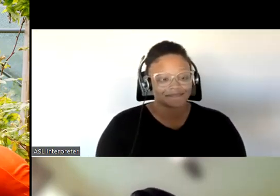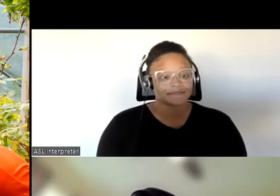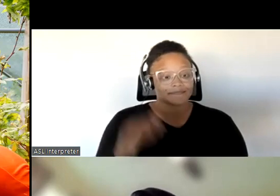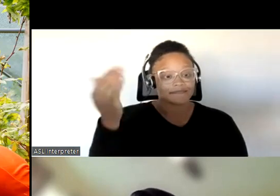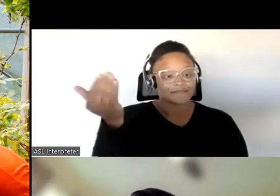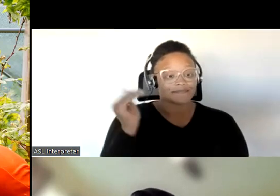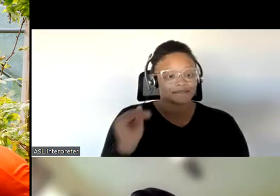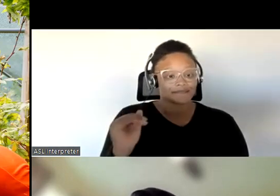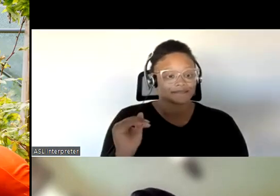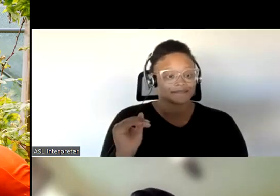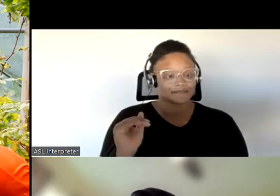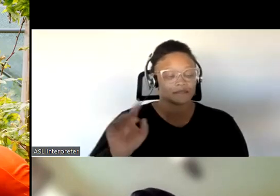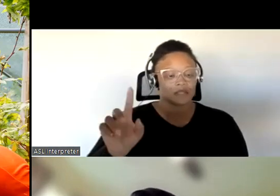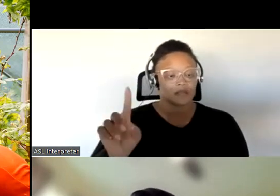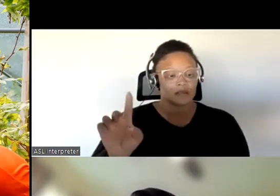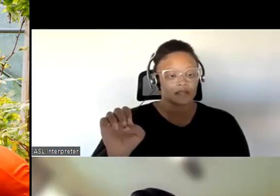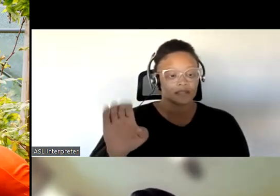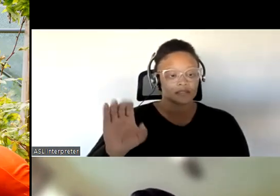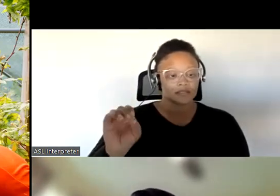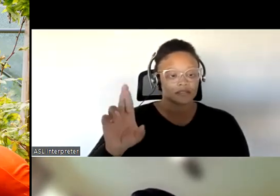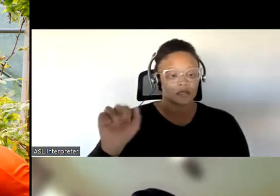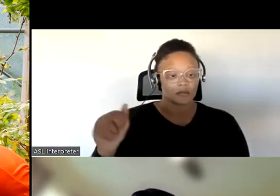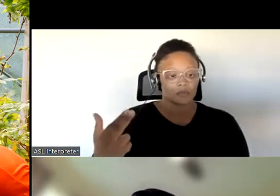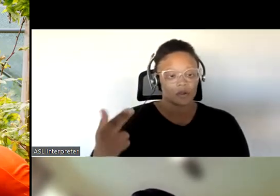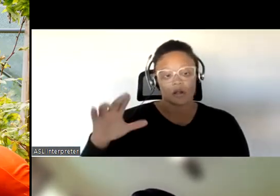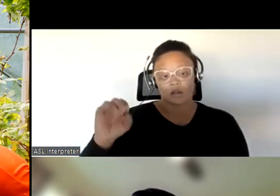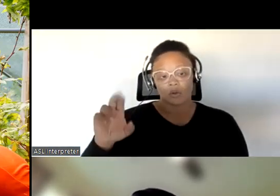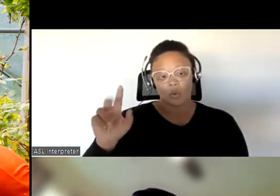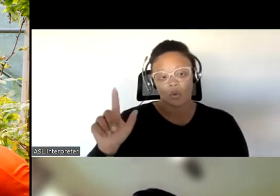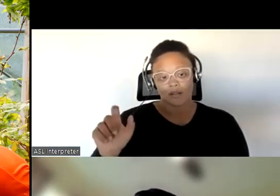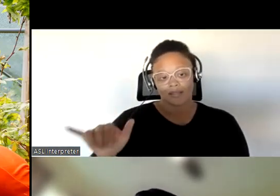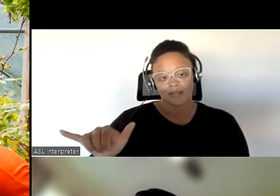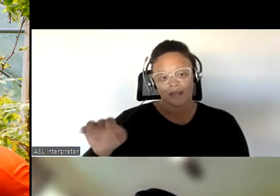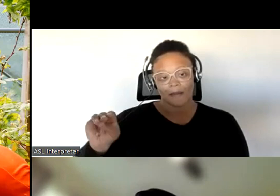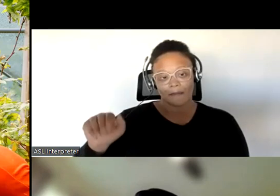Next, Deborah Corley Martez. Deborah,